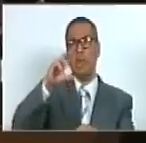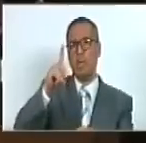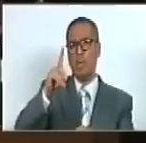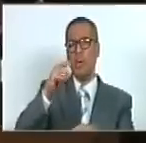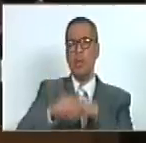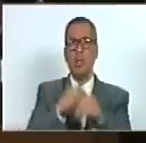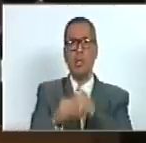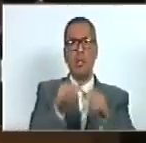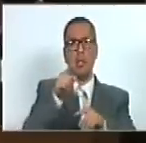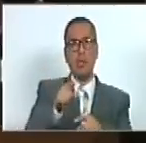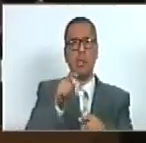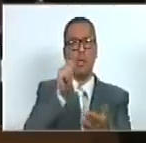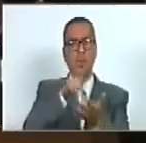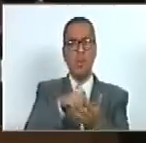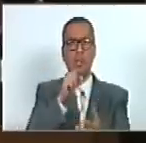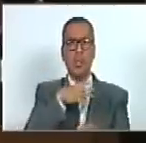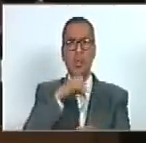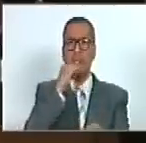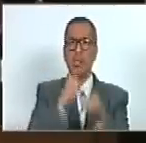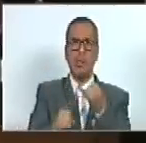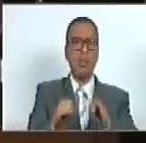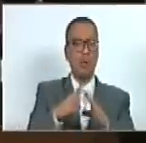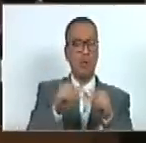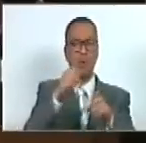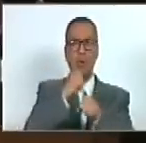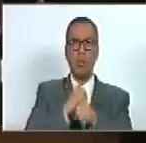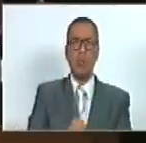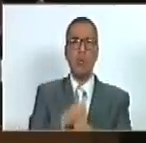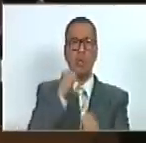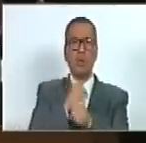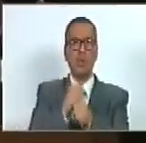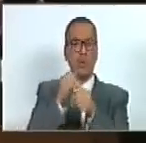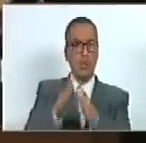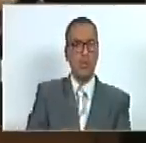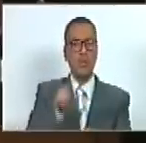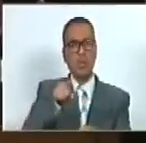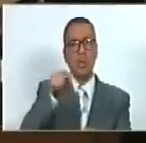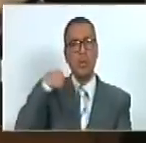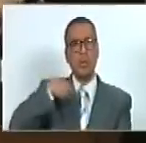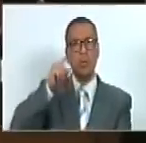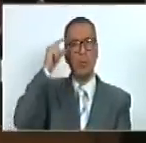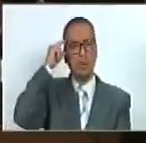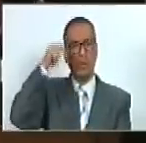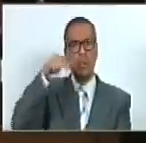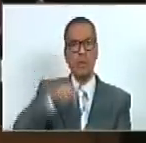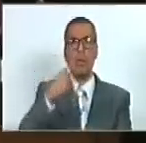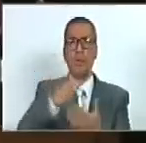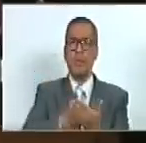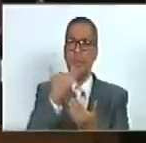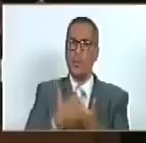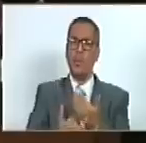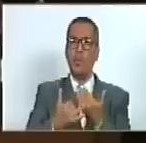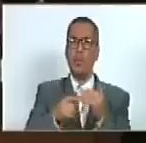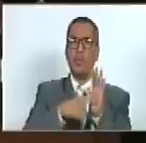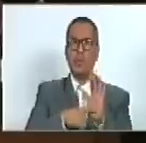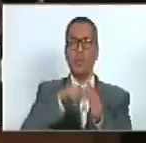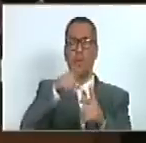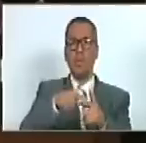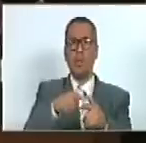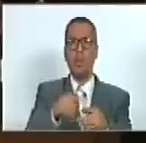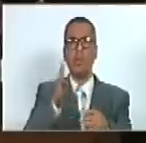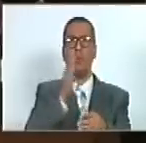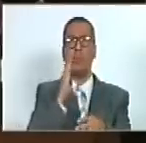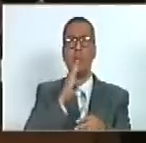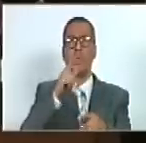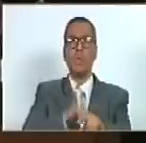chica de ese partido y que acabaron con la esperanza de los trabajadores de entonces. Hoy por hoy se está planteando la creación del